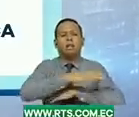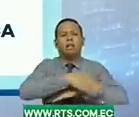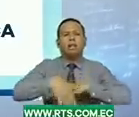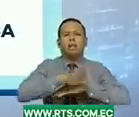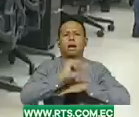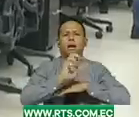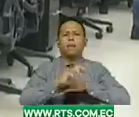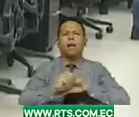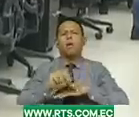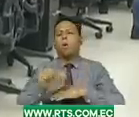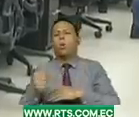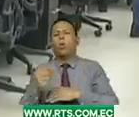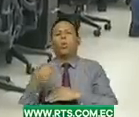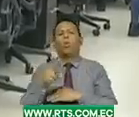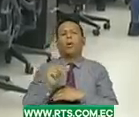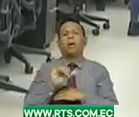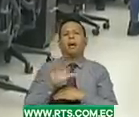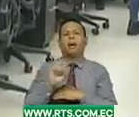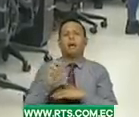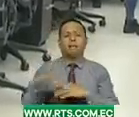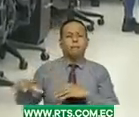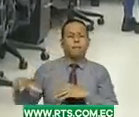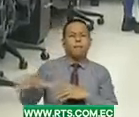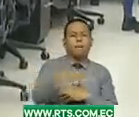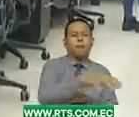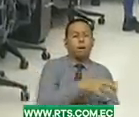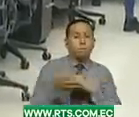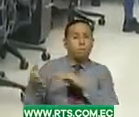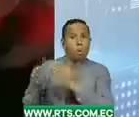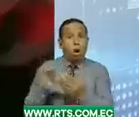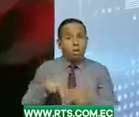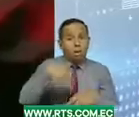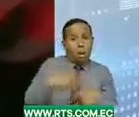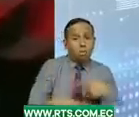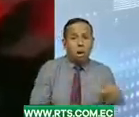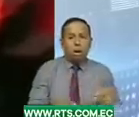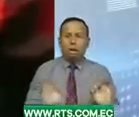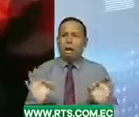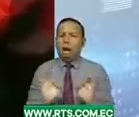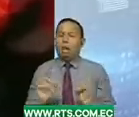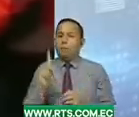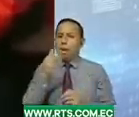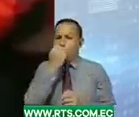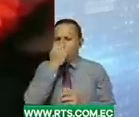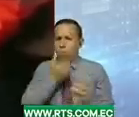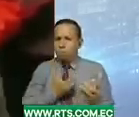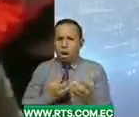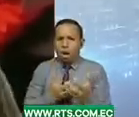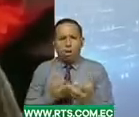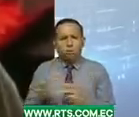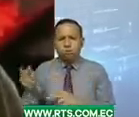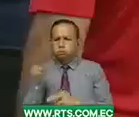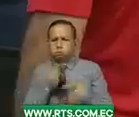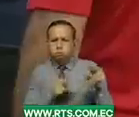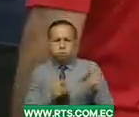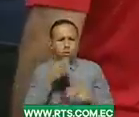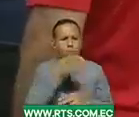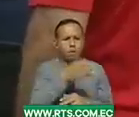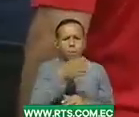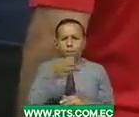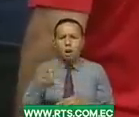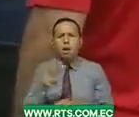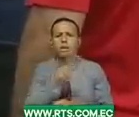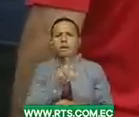Guayacanes. No hubo personas heridas ni fallecidas. Sin embargo, el cuerpo de bomberos realizó 32 atenciones, 20